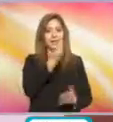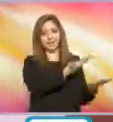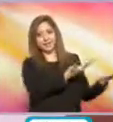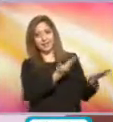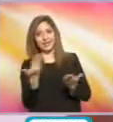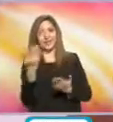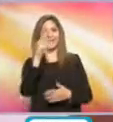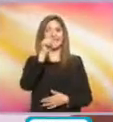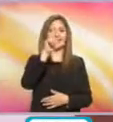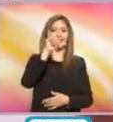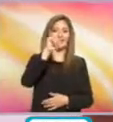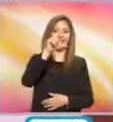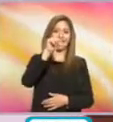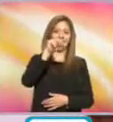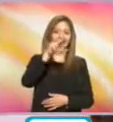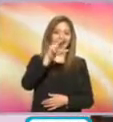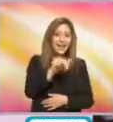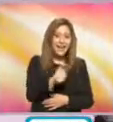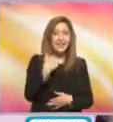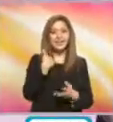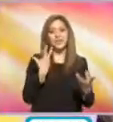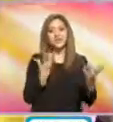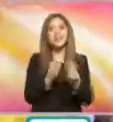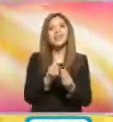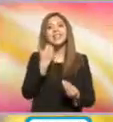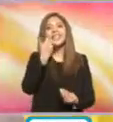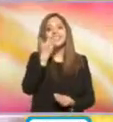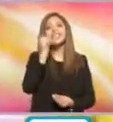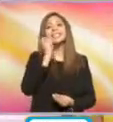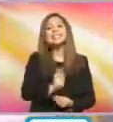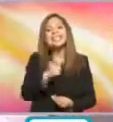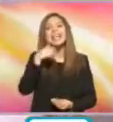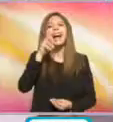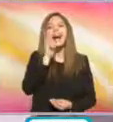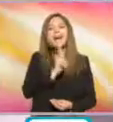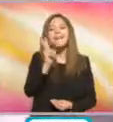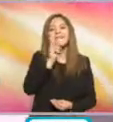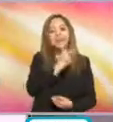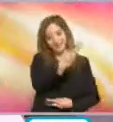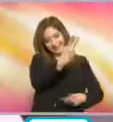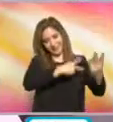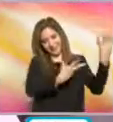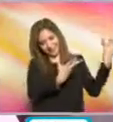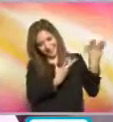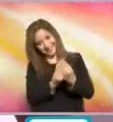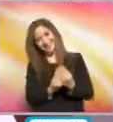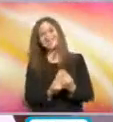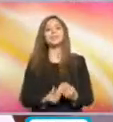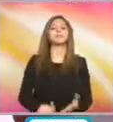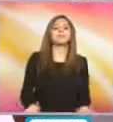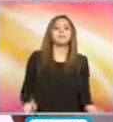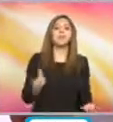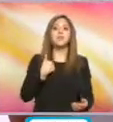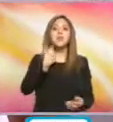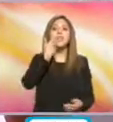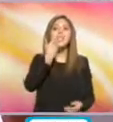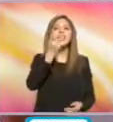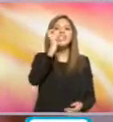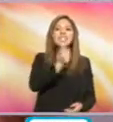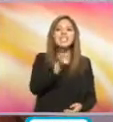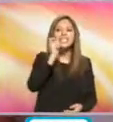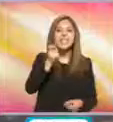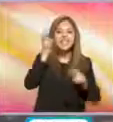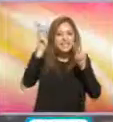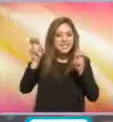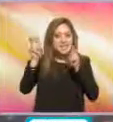Liliana. Pásale, Oye, Liliana. es que como soy mamá, quiero escuchar No las se lo puede obras. perder, adelante. Vente para que le digamos Quiero ver a tu dónde niña llevo que mi no. mamá. Yo les decía, Que cuando nos